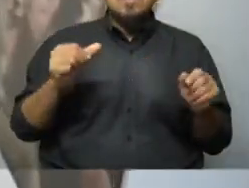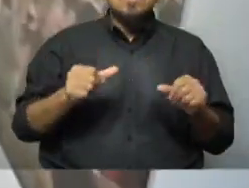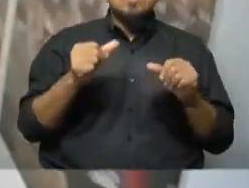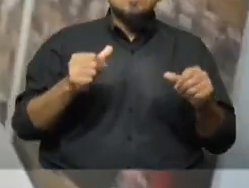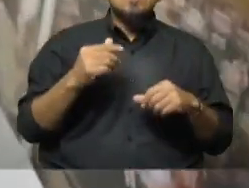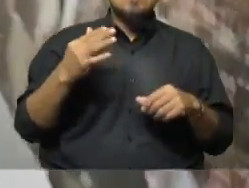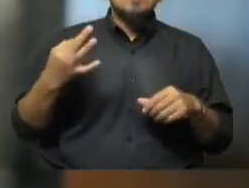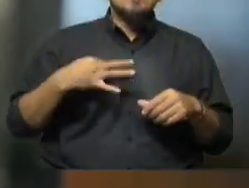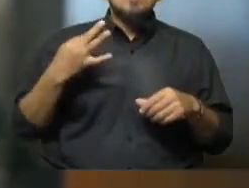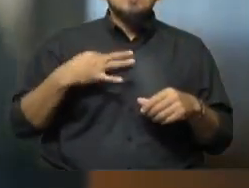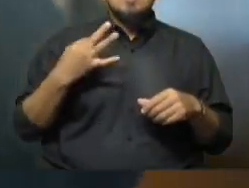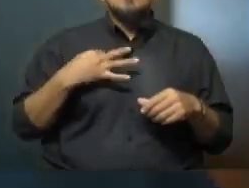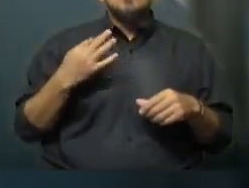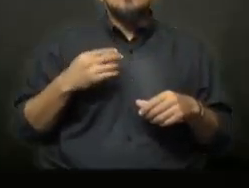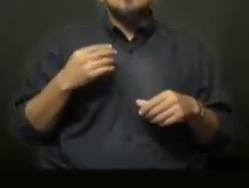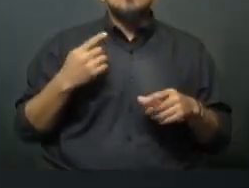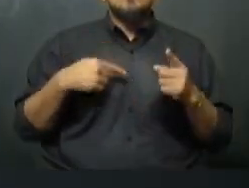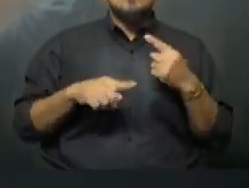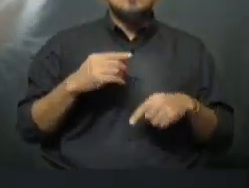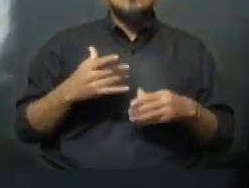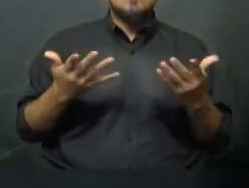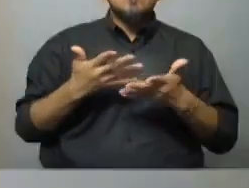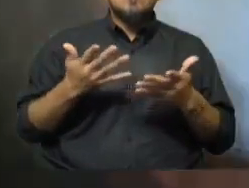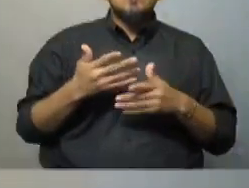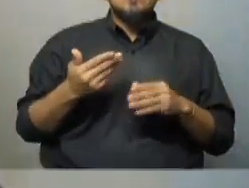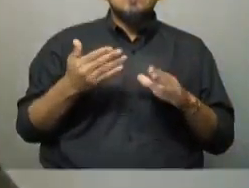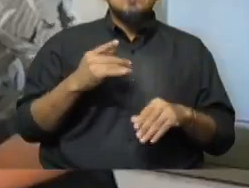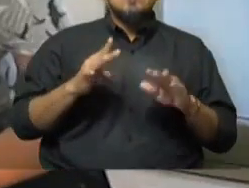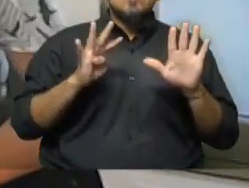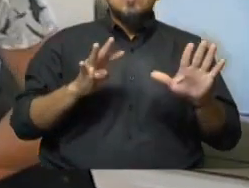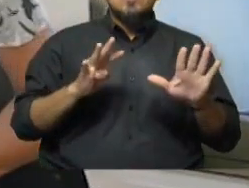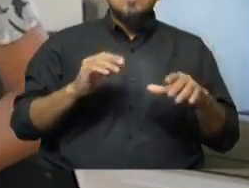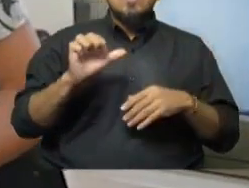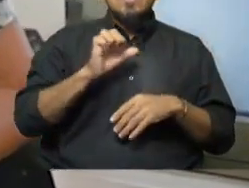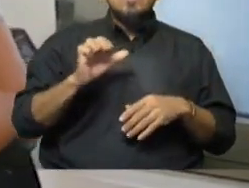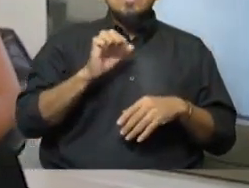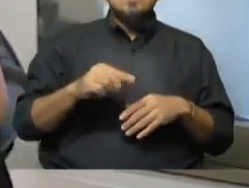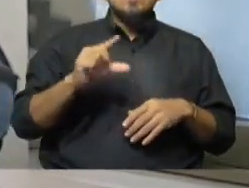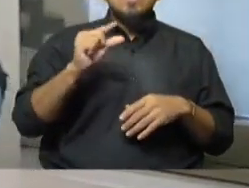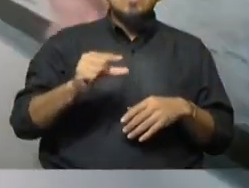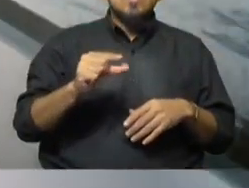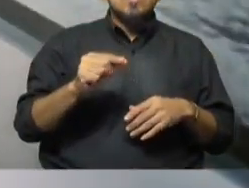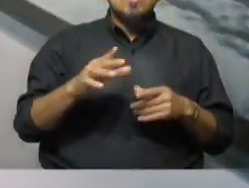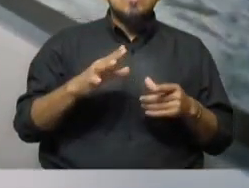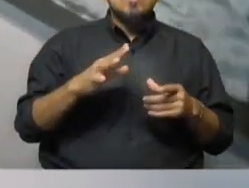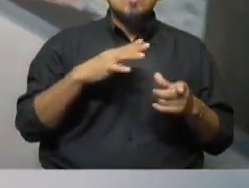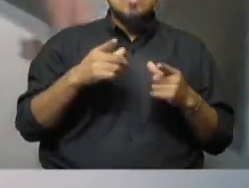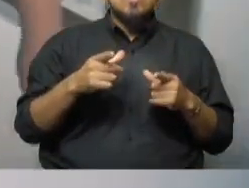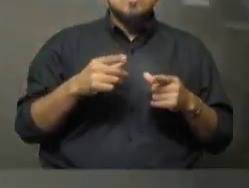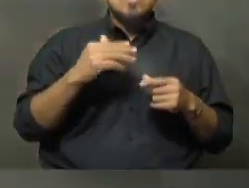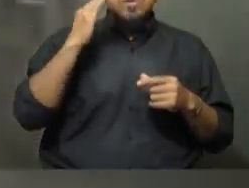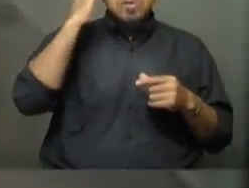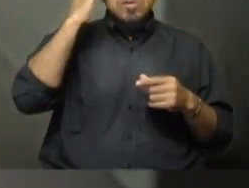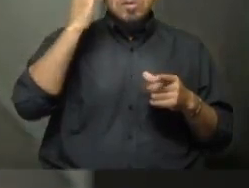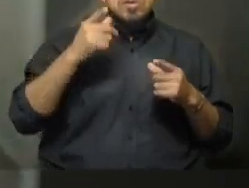laburando, como mencionaste recién, pero ahora lo más reciente es que el 9 de enero, bueno, hace poquito se van conociendo las grillas, las